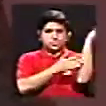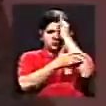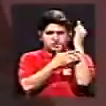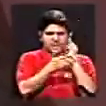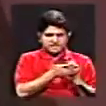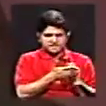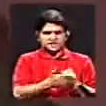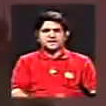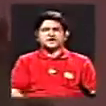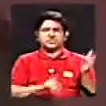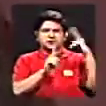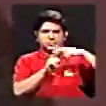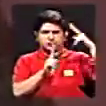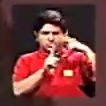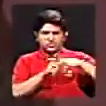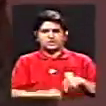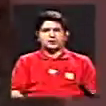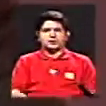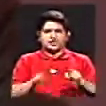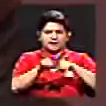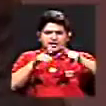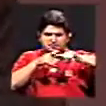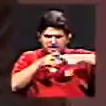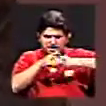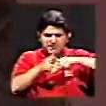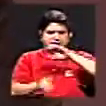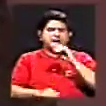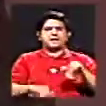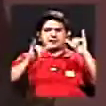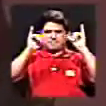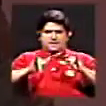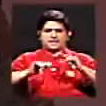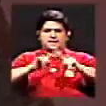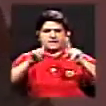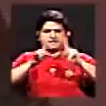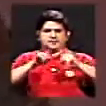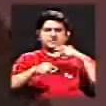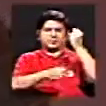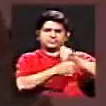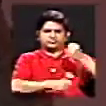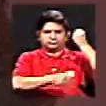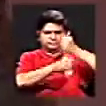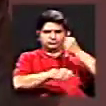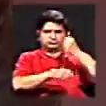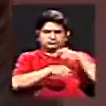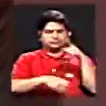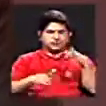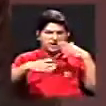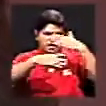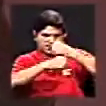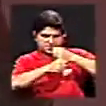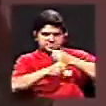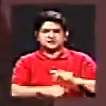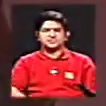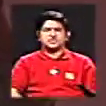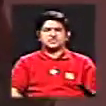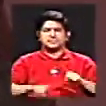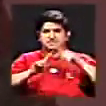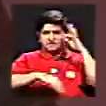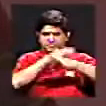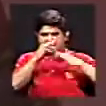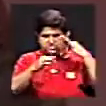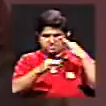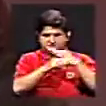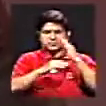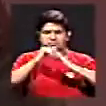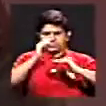un proceso de ejecución y a un proceso de mantenimiento y operación de las diferentes obras que se realizan, de las diferentes obras civiles que se realizan.